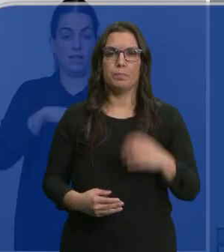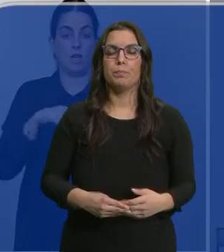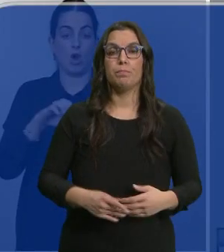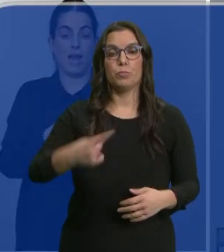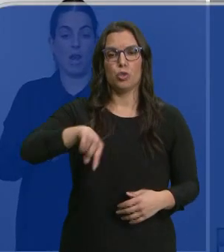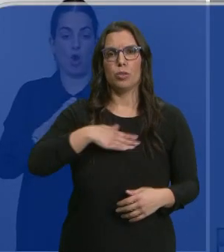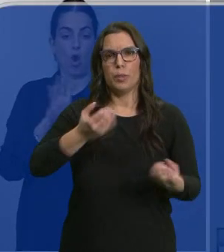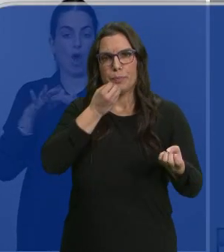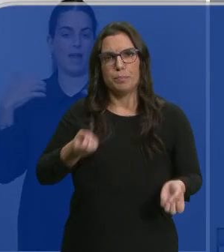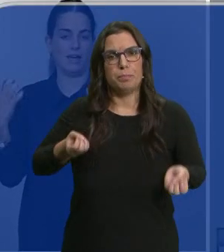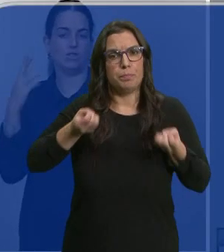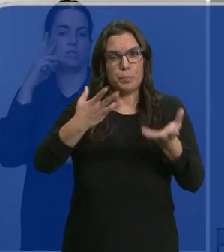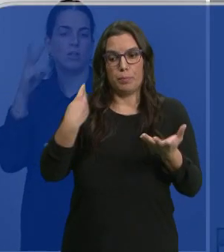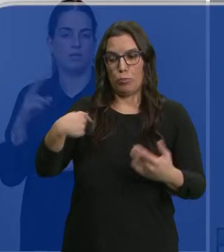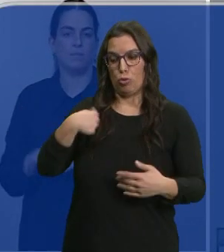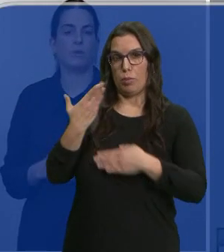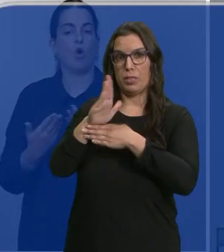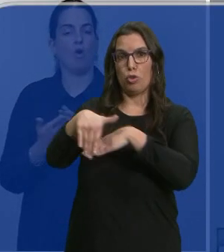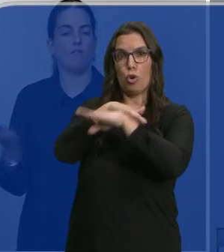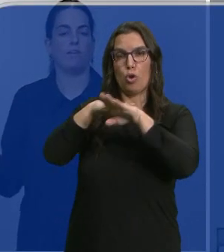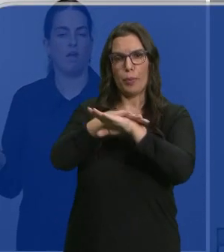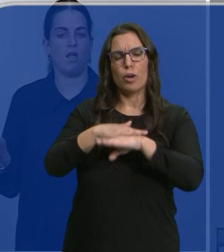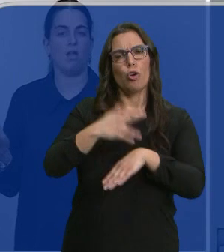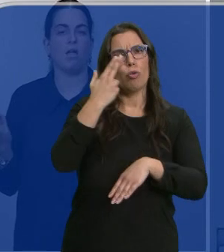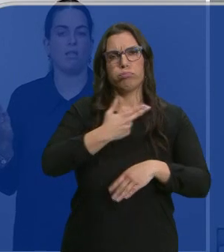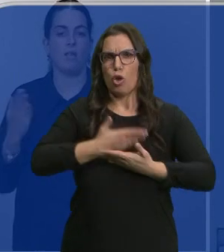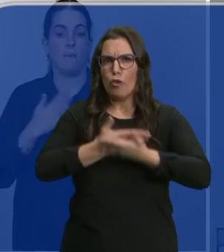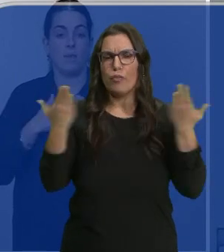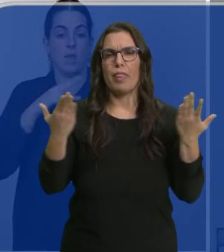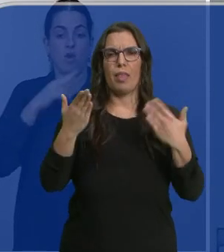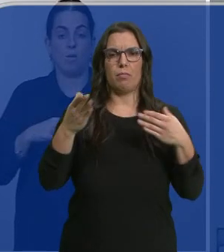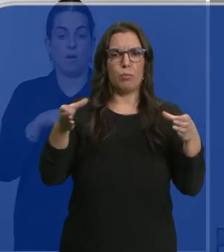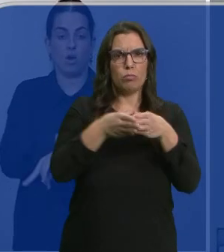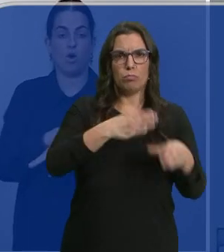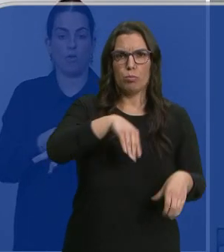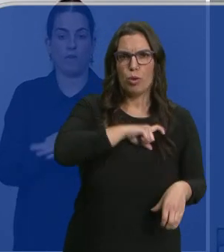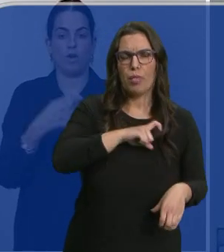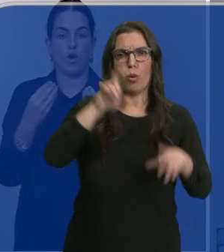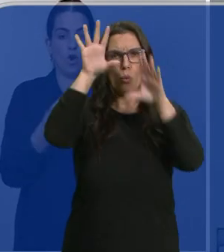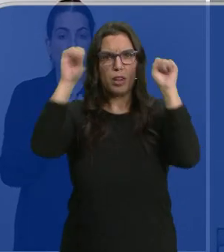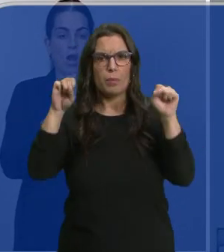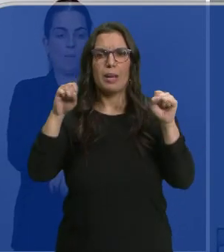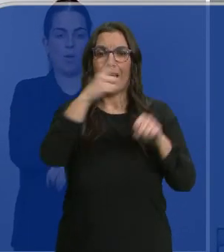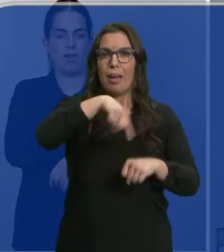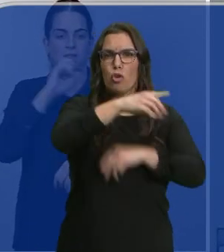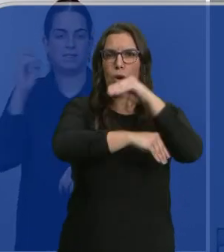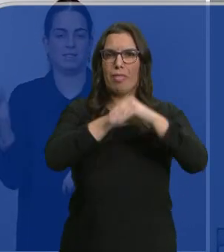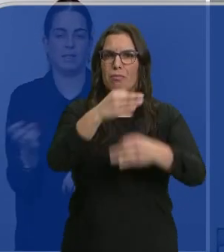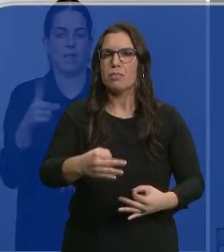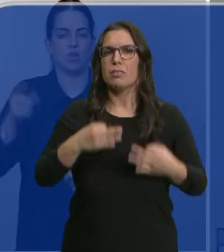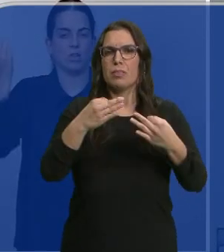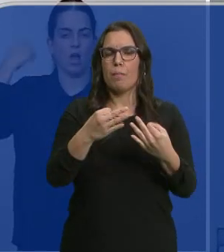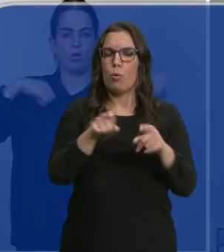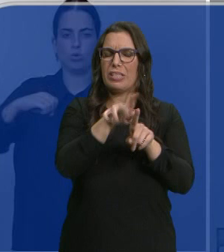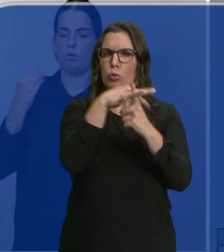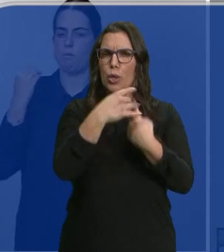Expresar la confianza en nombre del Gobierno con nuestros cuerpos y fuerzas de seguridad del Estado, que actúan ante